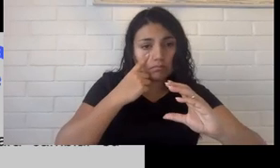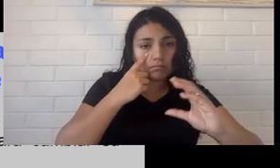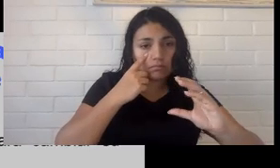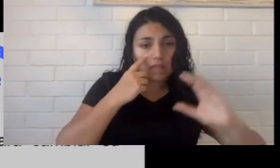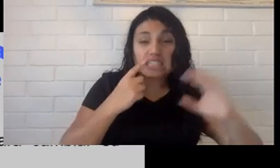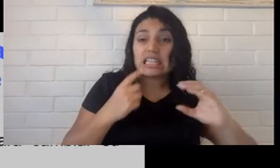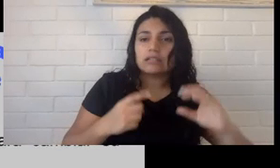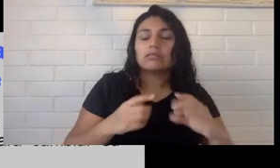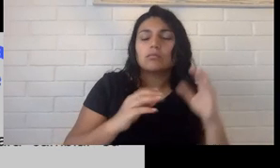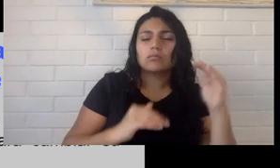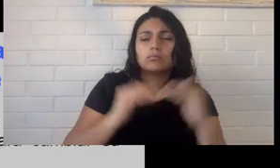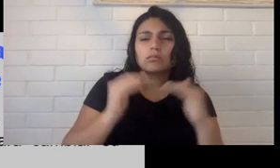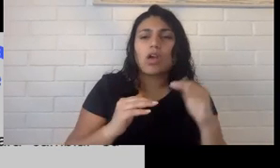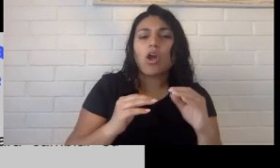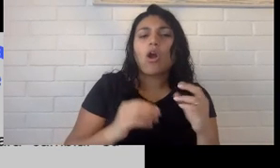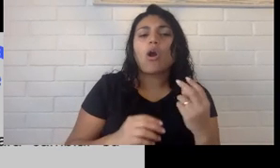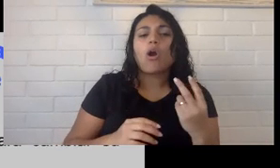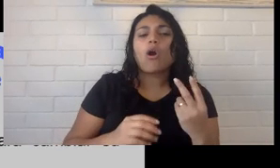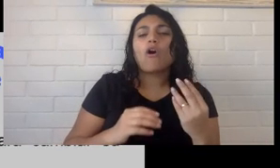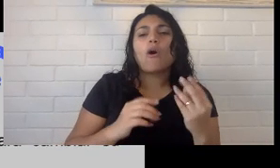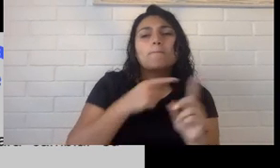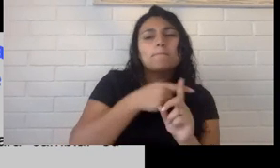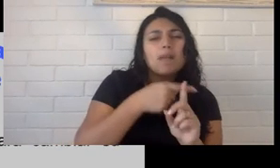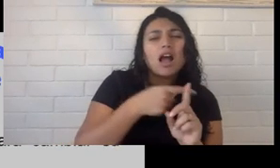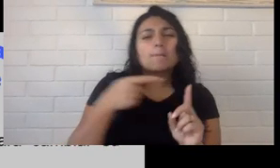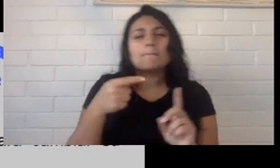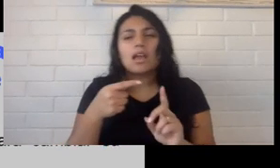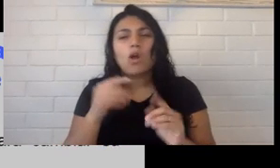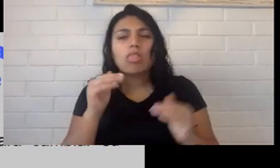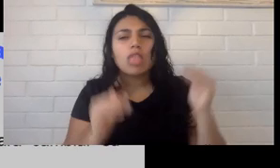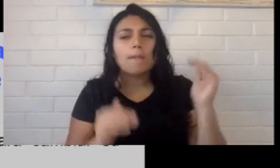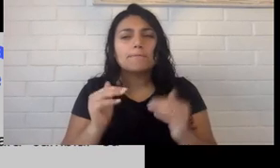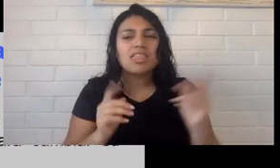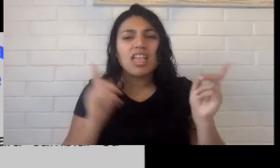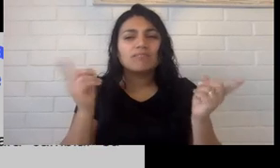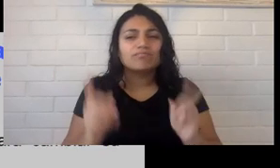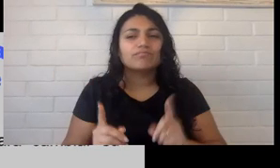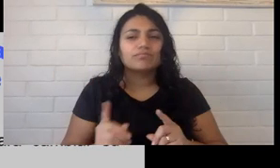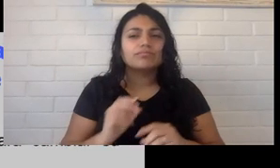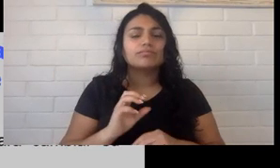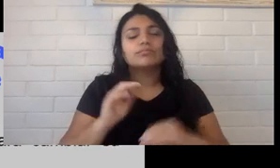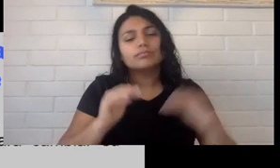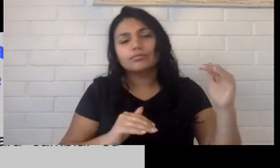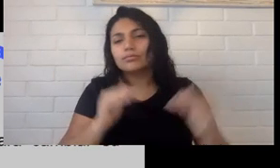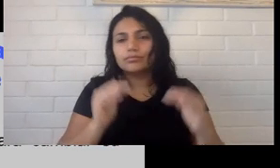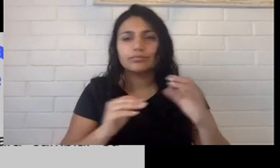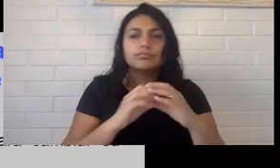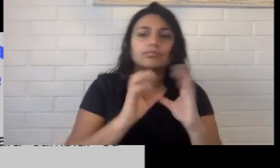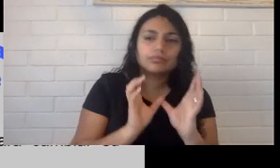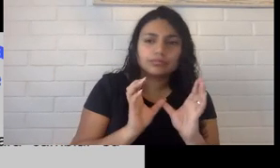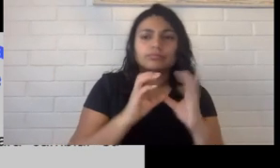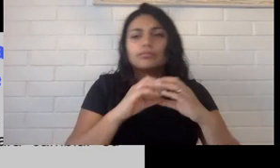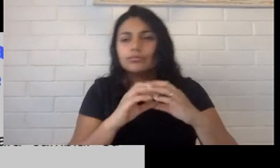por cambios en el potencial que ocurre en la membrana. Y en este caso, un canal puede pasar de cerrado a